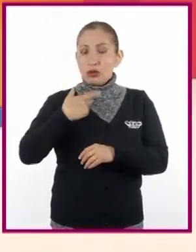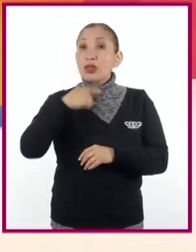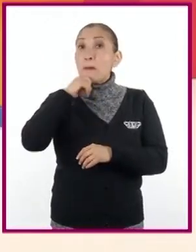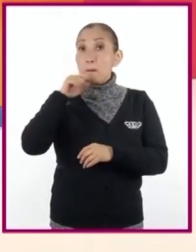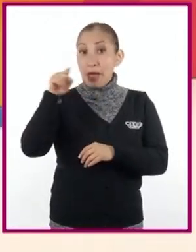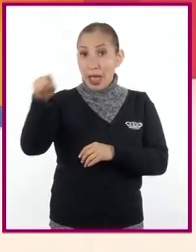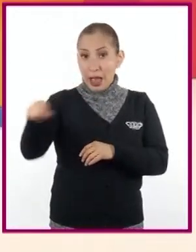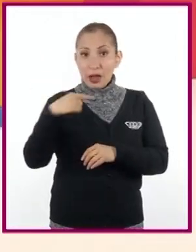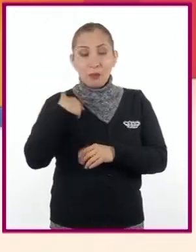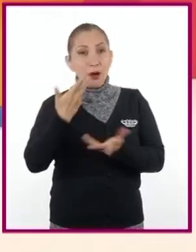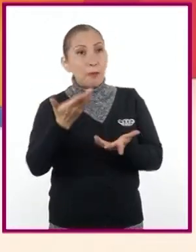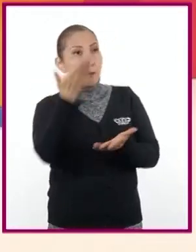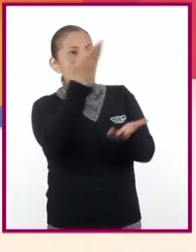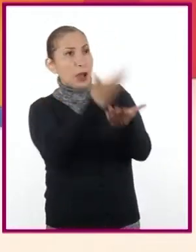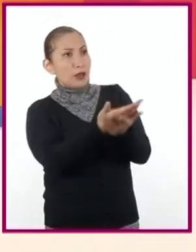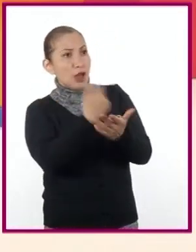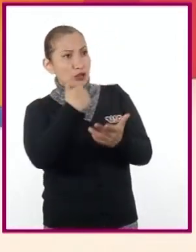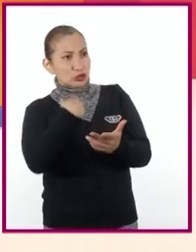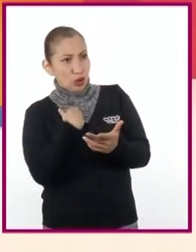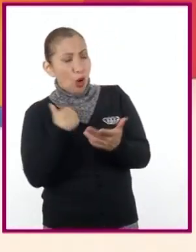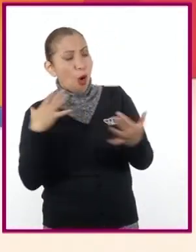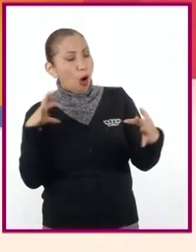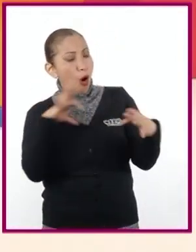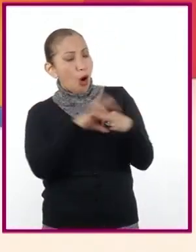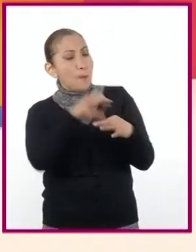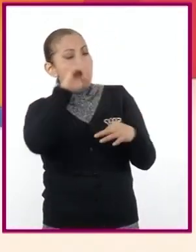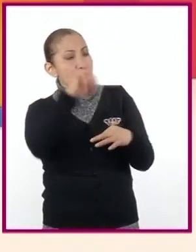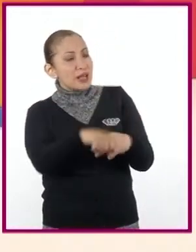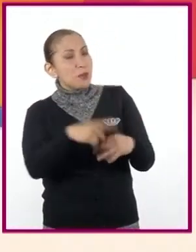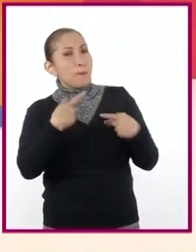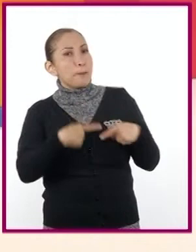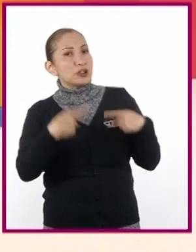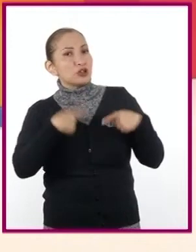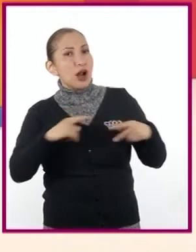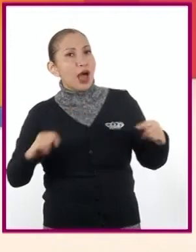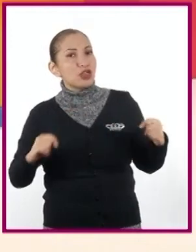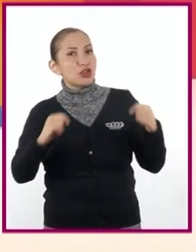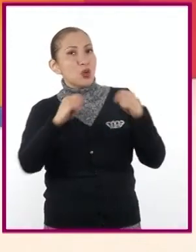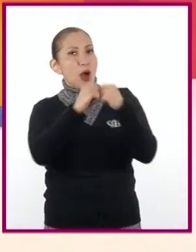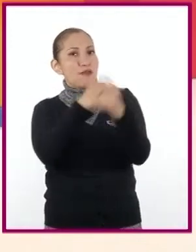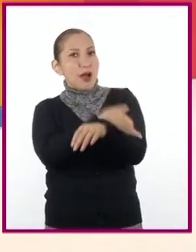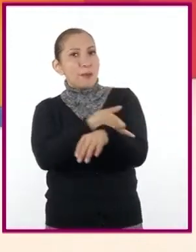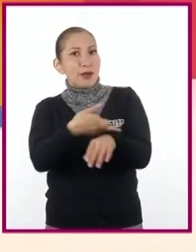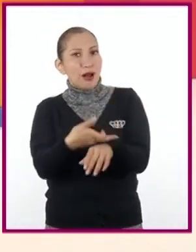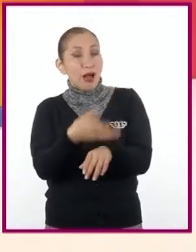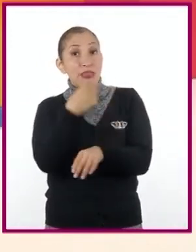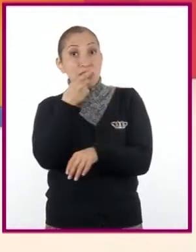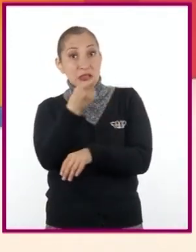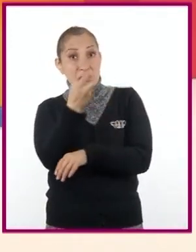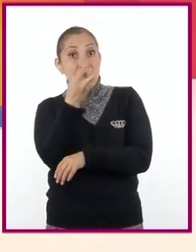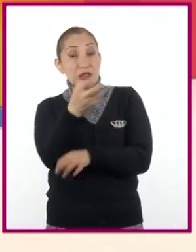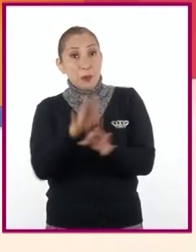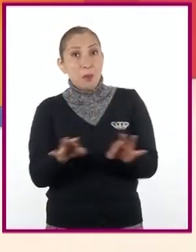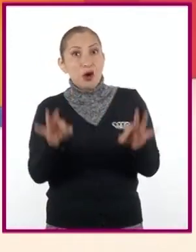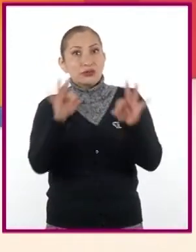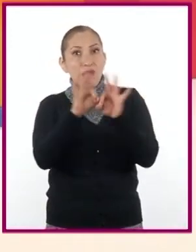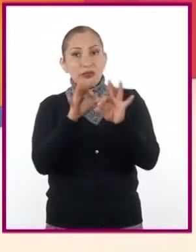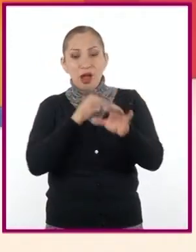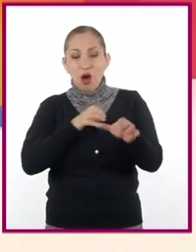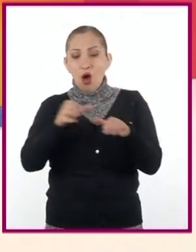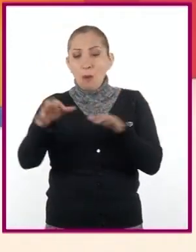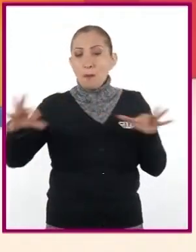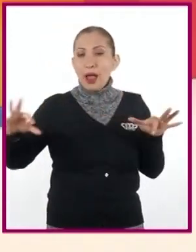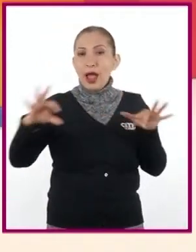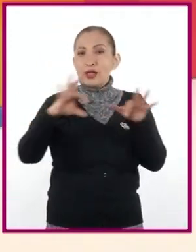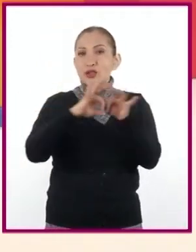incluso reclamaban ser descendientes de los teotihuacanos, subraya la importancia del comercio en la